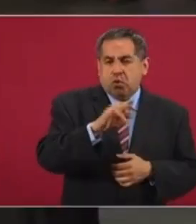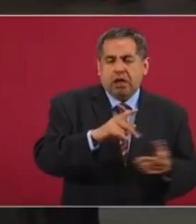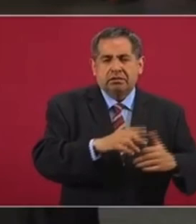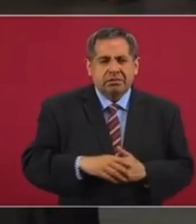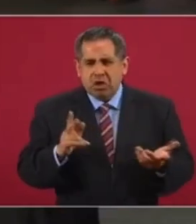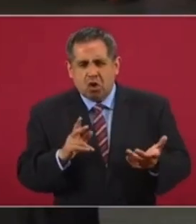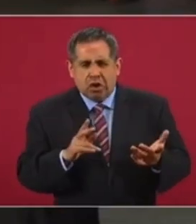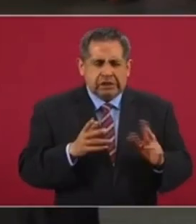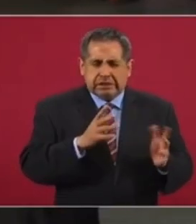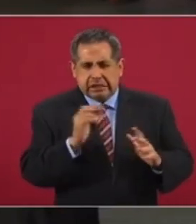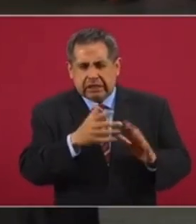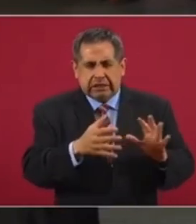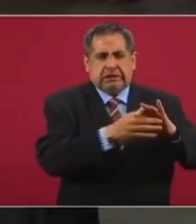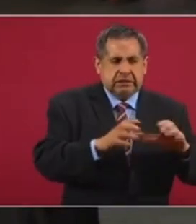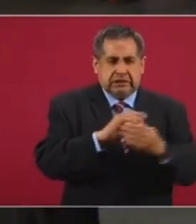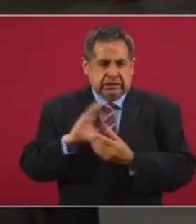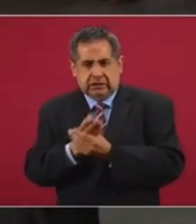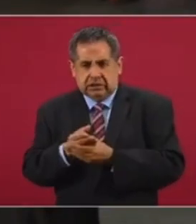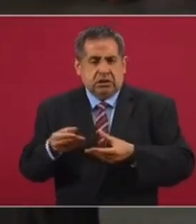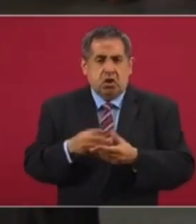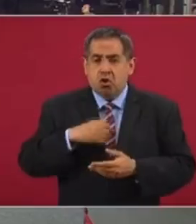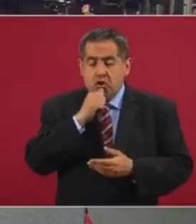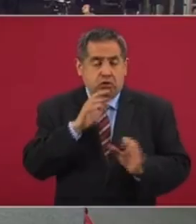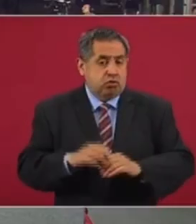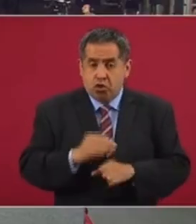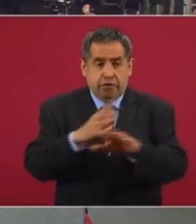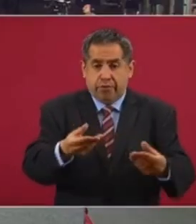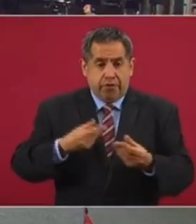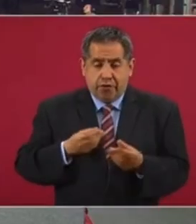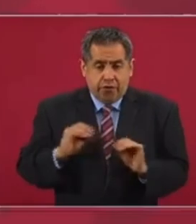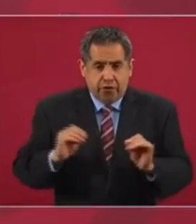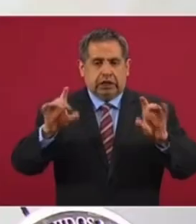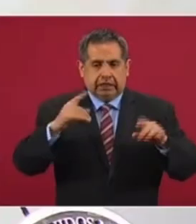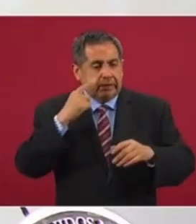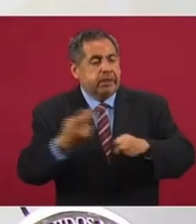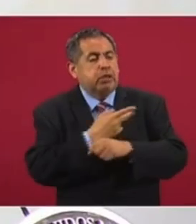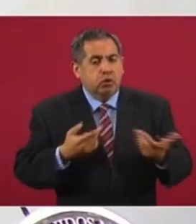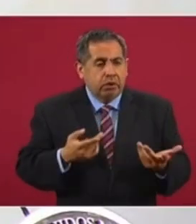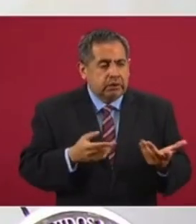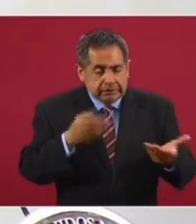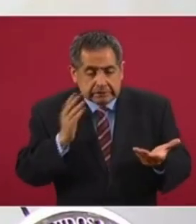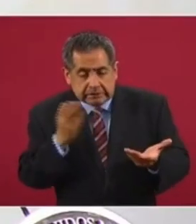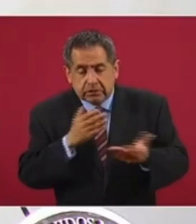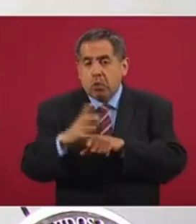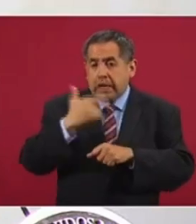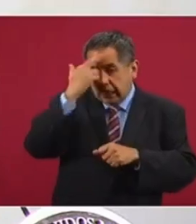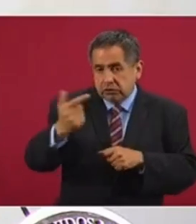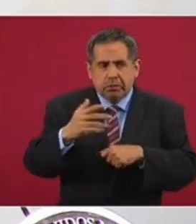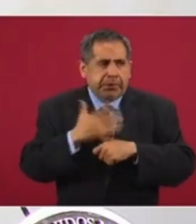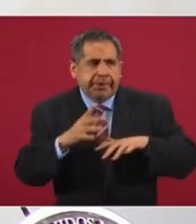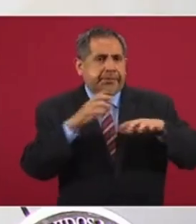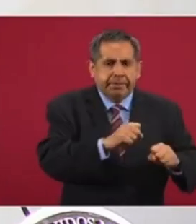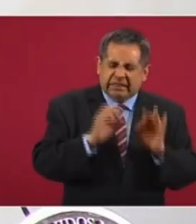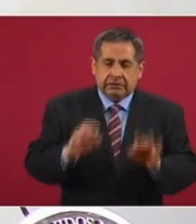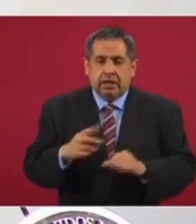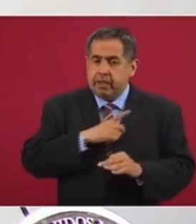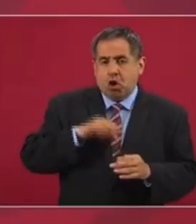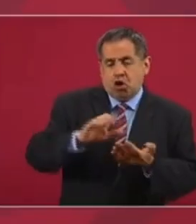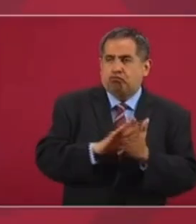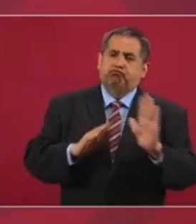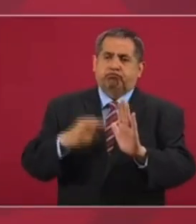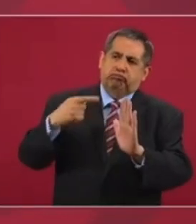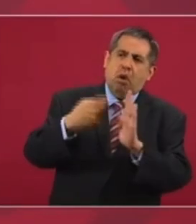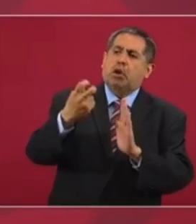Guzmán Loera. ¿Pero no estaría como tal vinculada esa carpeta de investigación o todavía no tenemos? Es que no hay información. Hay que esperar los motivos de la detención. Se tienen que presentar